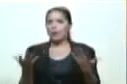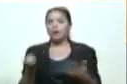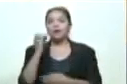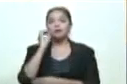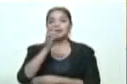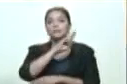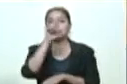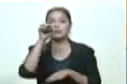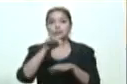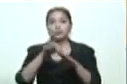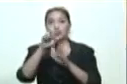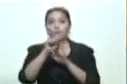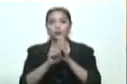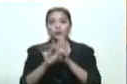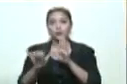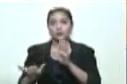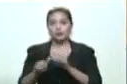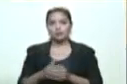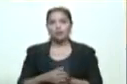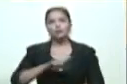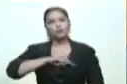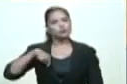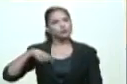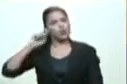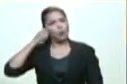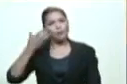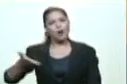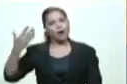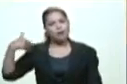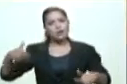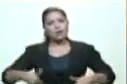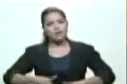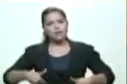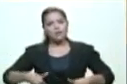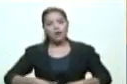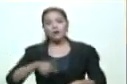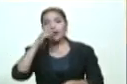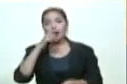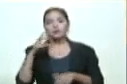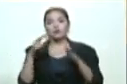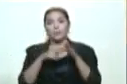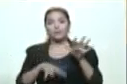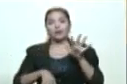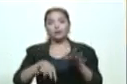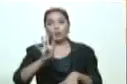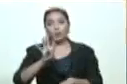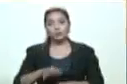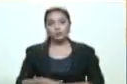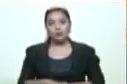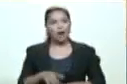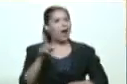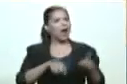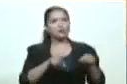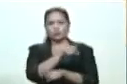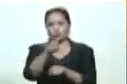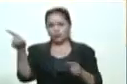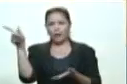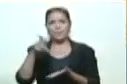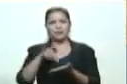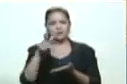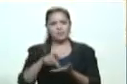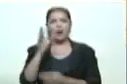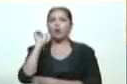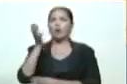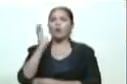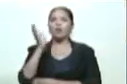Nacional Constituyente. Uno recuerda los grandes esfuerzos que se hicieron en el año 2014. Muchos de ustedes participaron en las